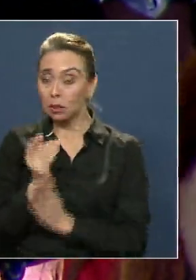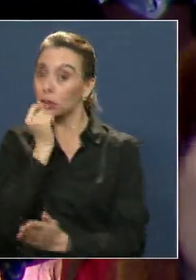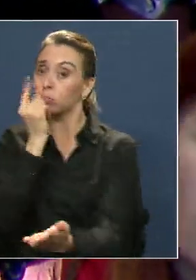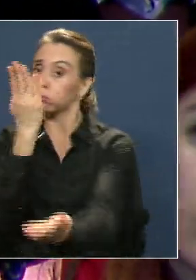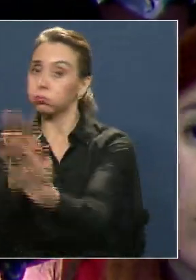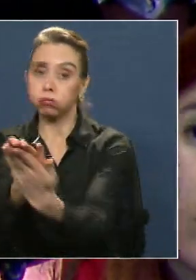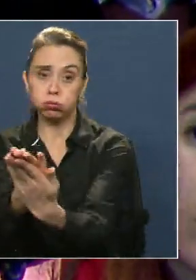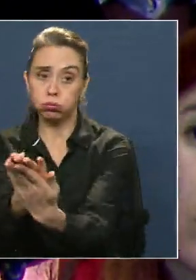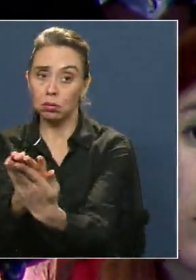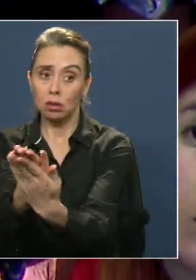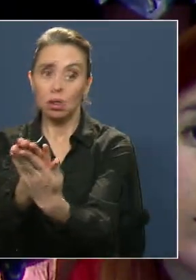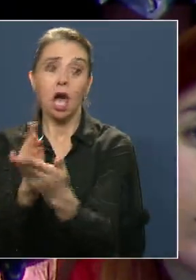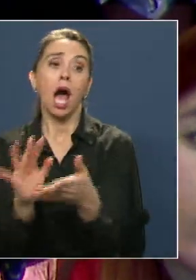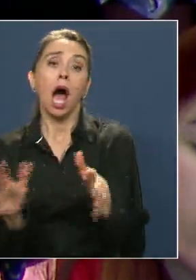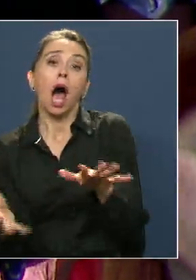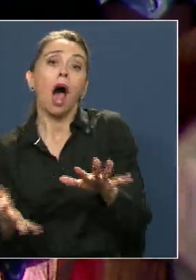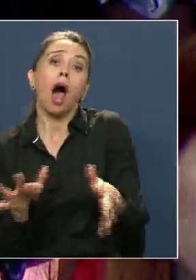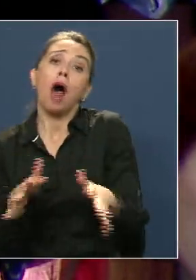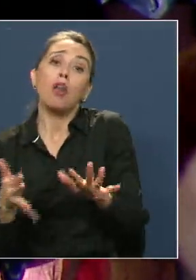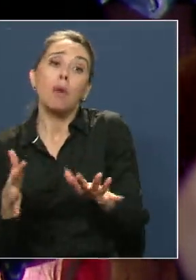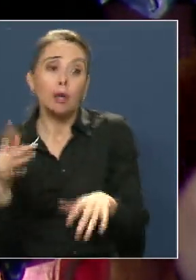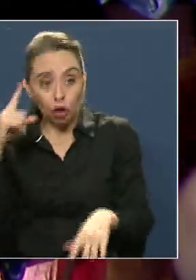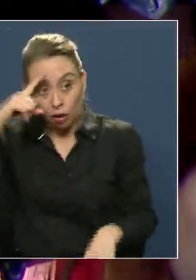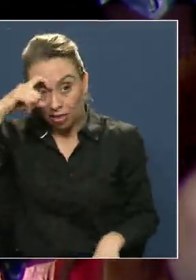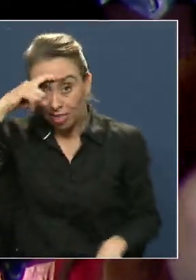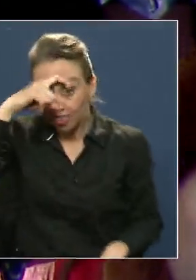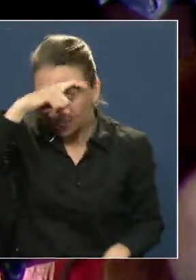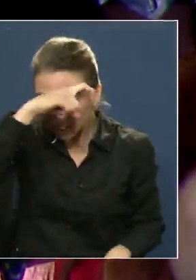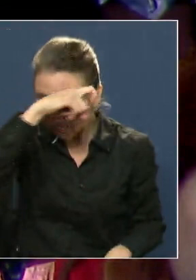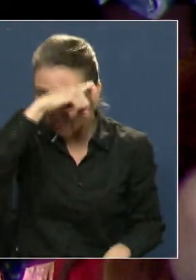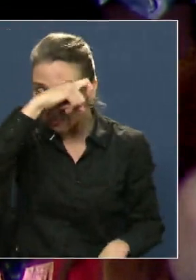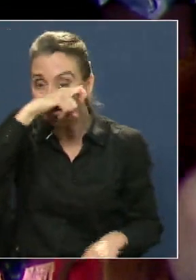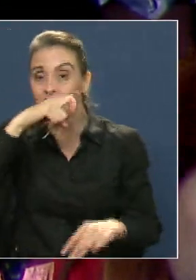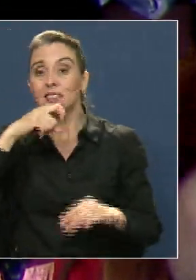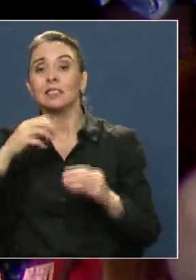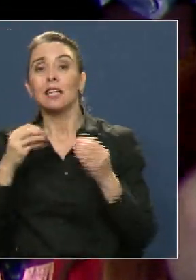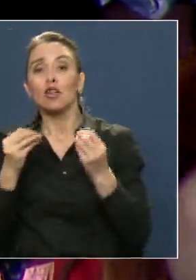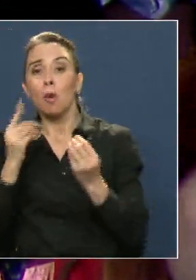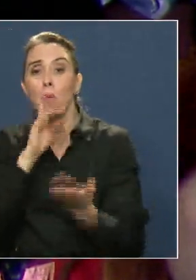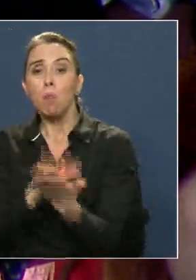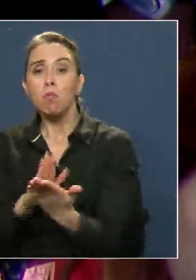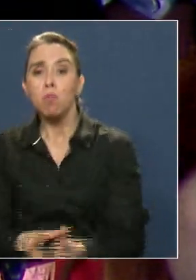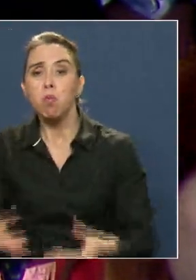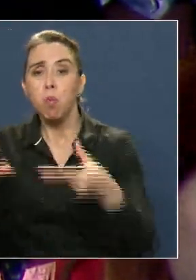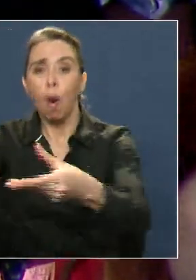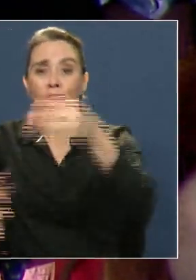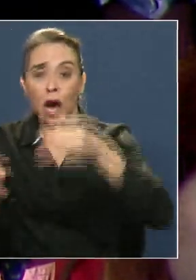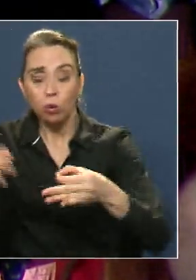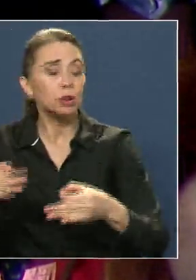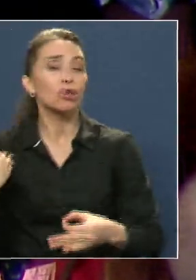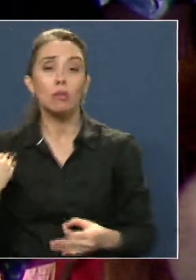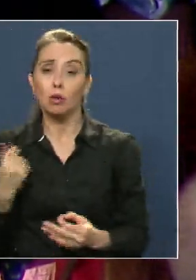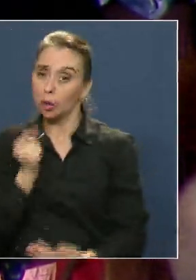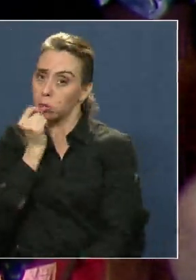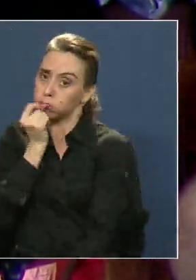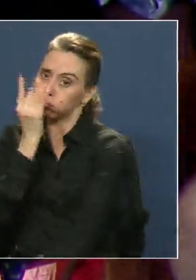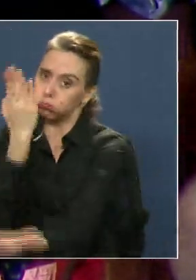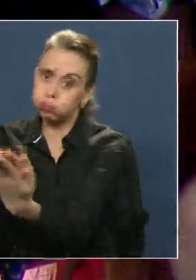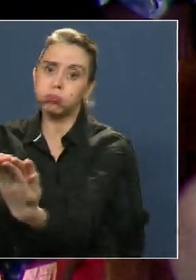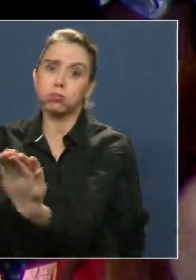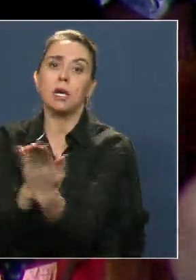con muy probablemente difícil métodos probatorios, pero iniciar ese procedimiento que